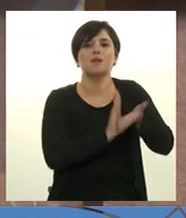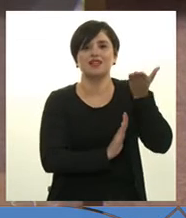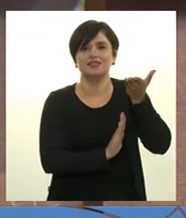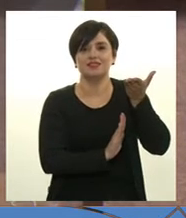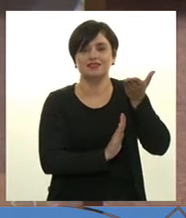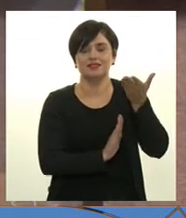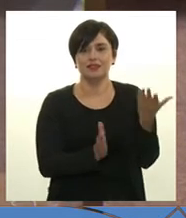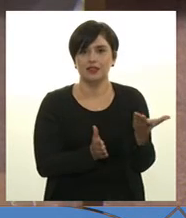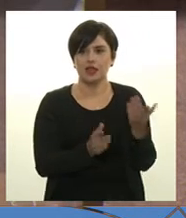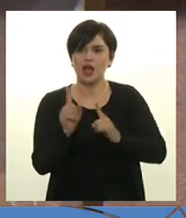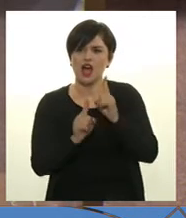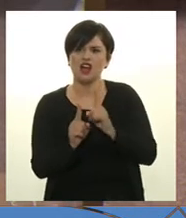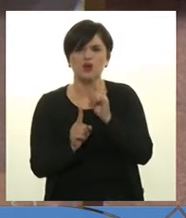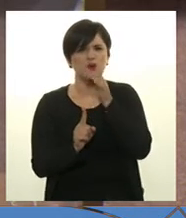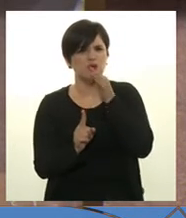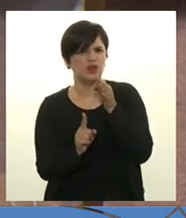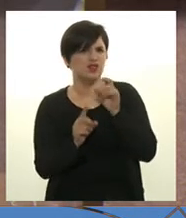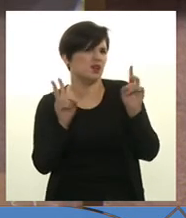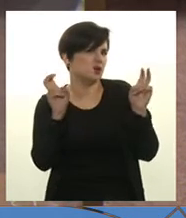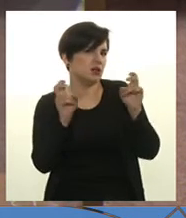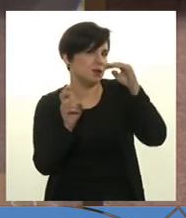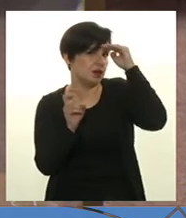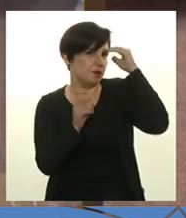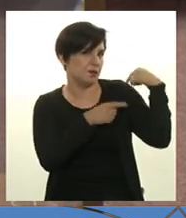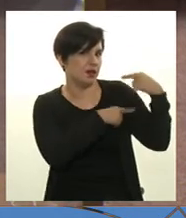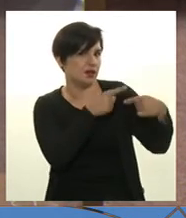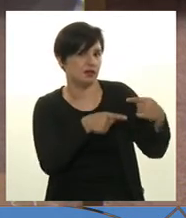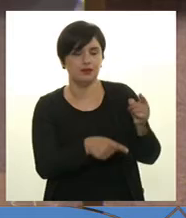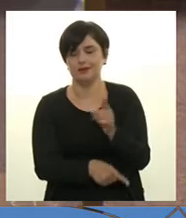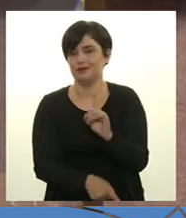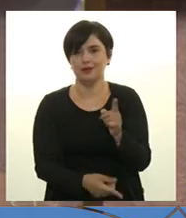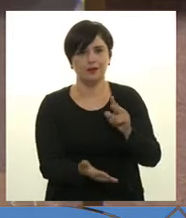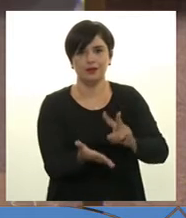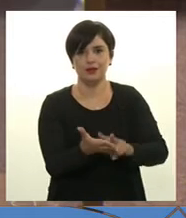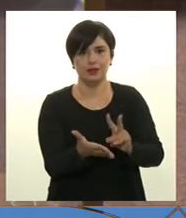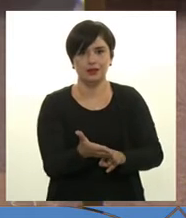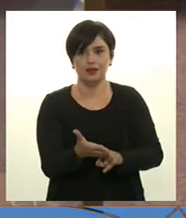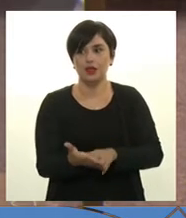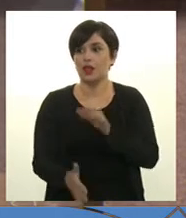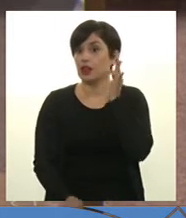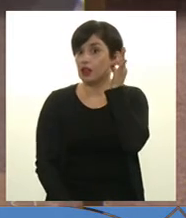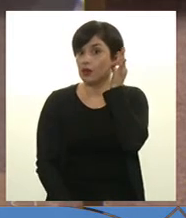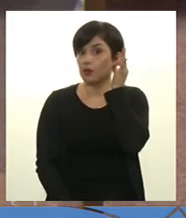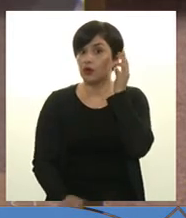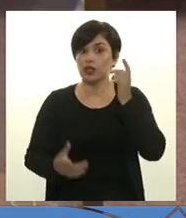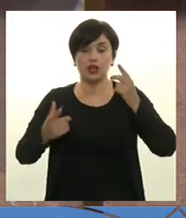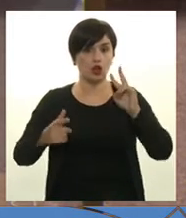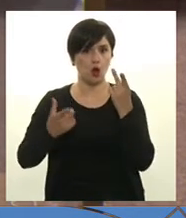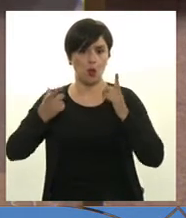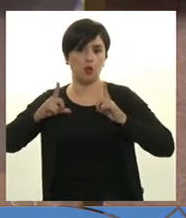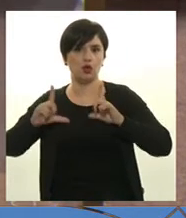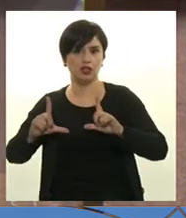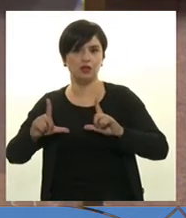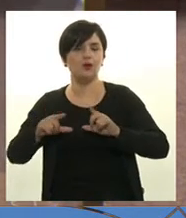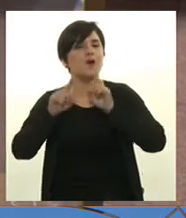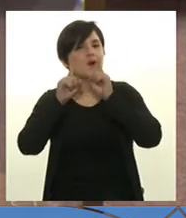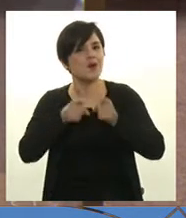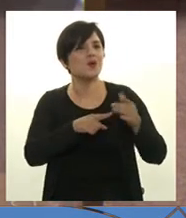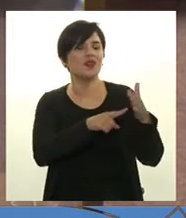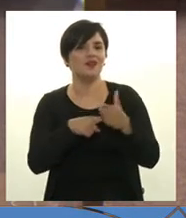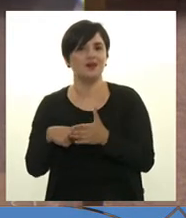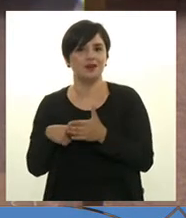dirán que es cuestión de formación y trayectoria pero no es así ya que ni siquiera las mujeres con posgrados se salvan de dicha discriminación